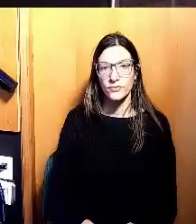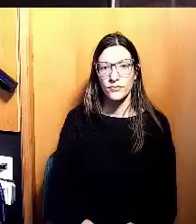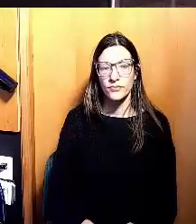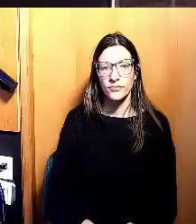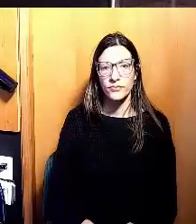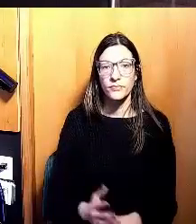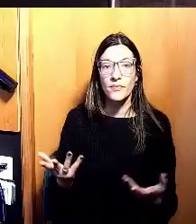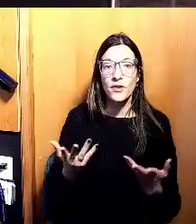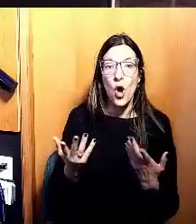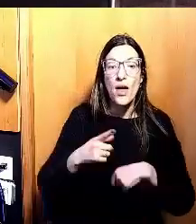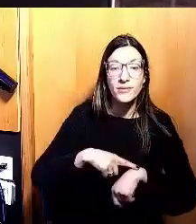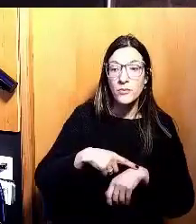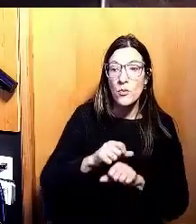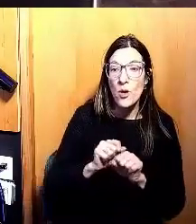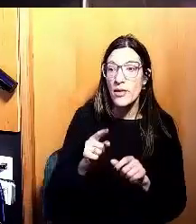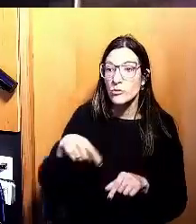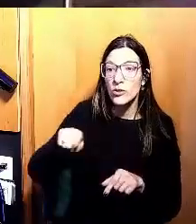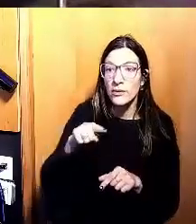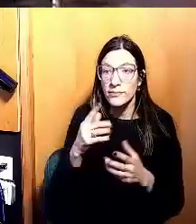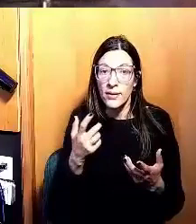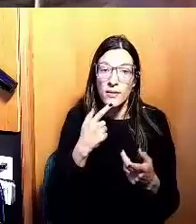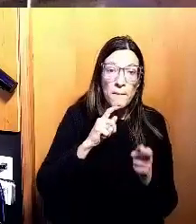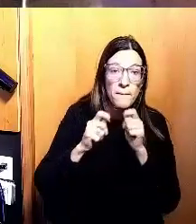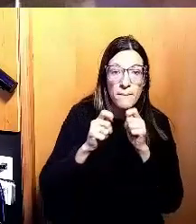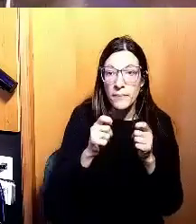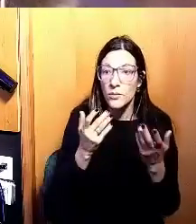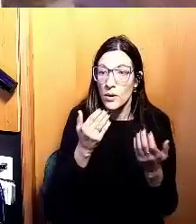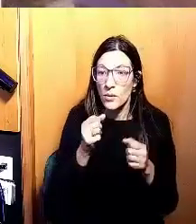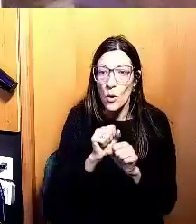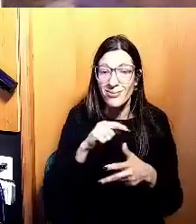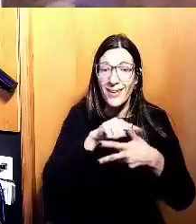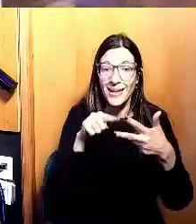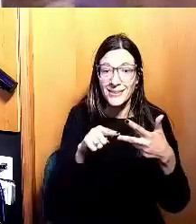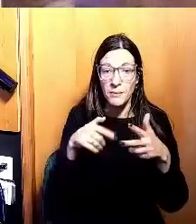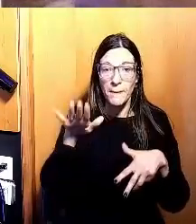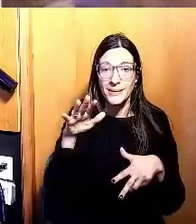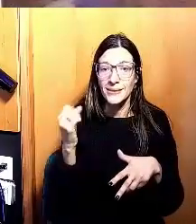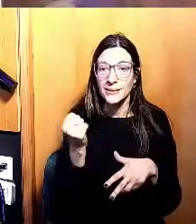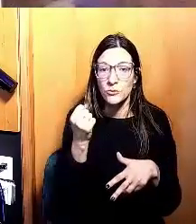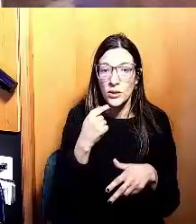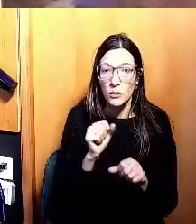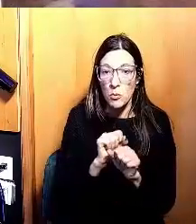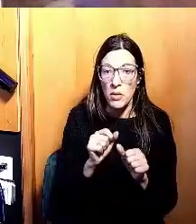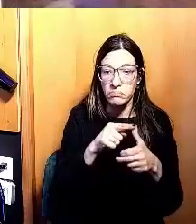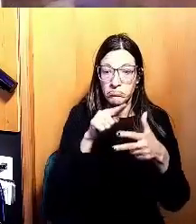Tenemos tiempo para una rondita de preguntas. Si les parece bien, vamos a juntar 3 preguntas y después